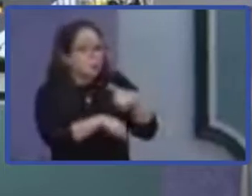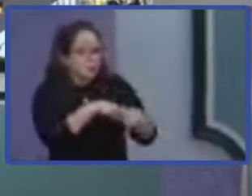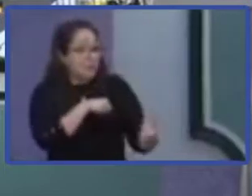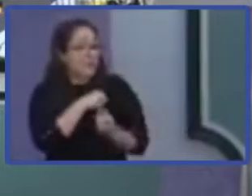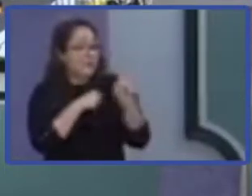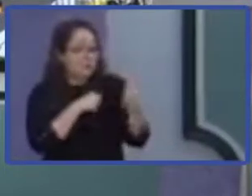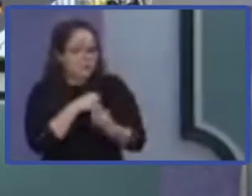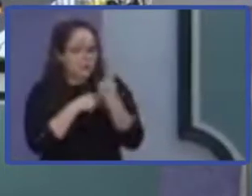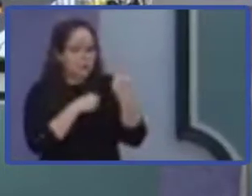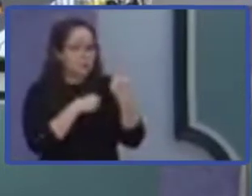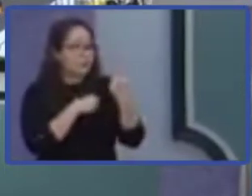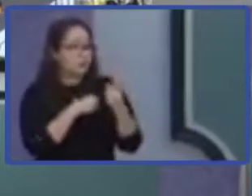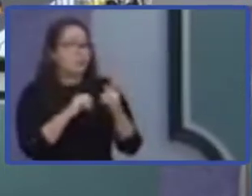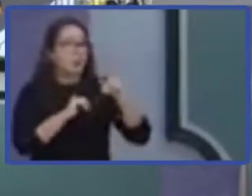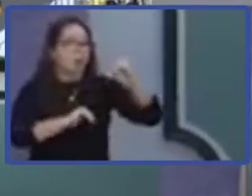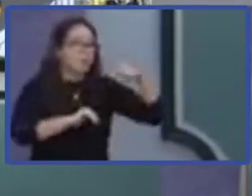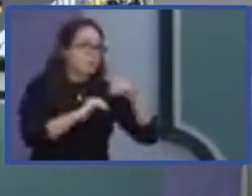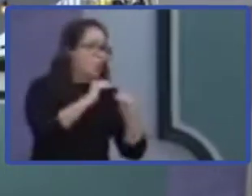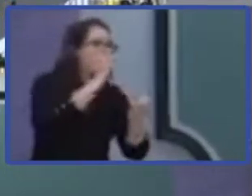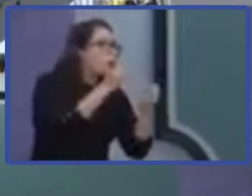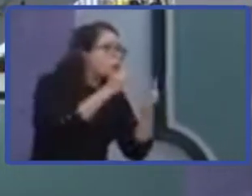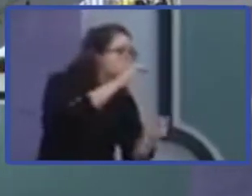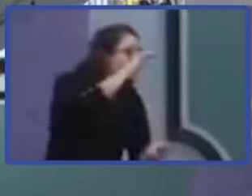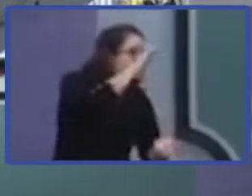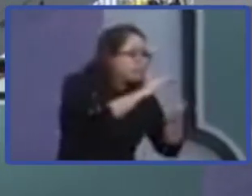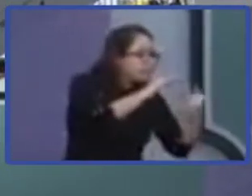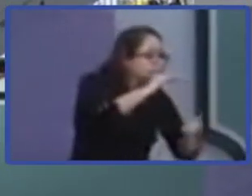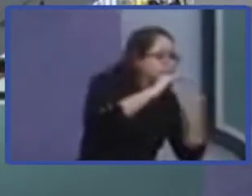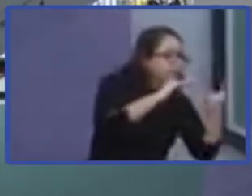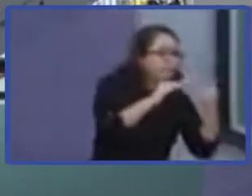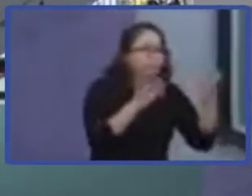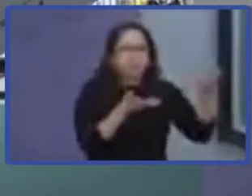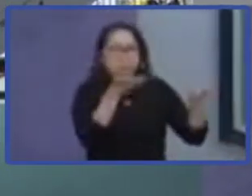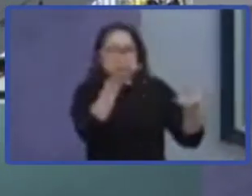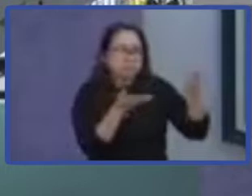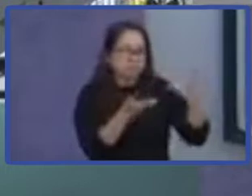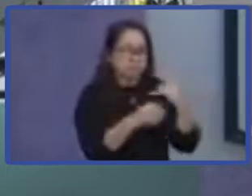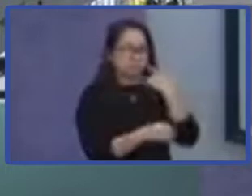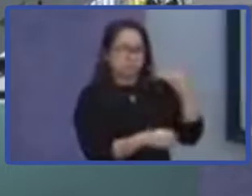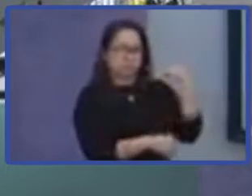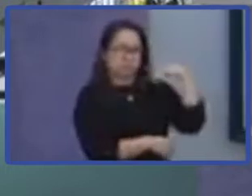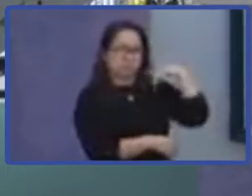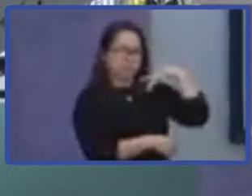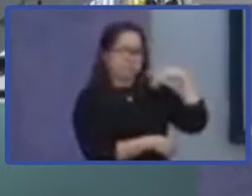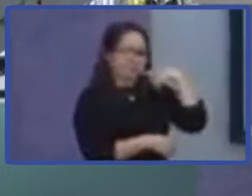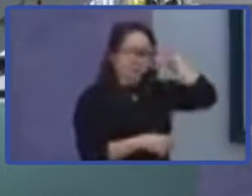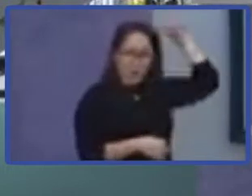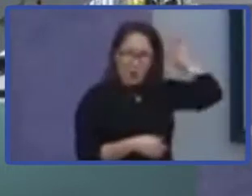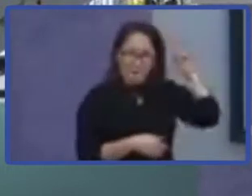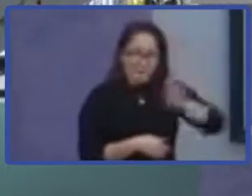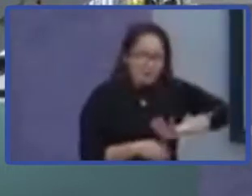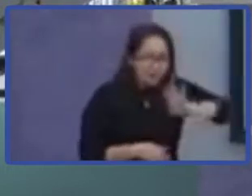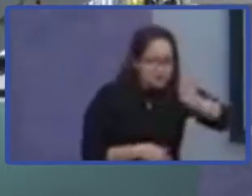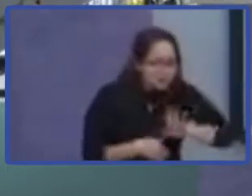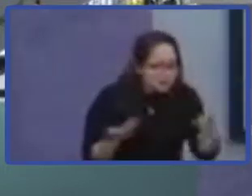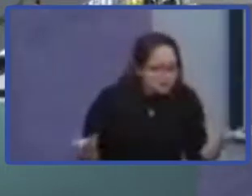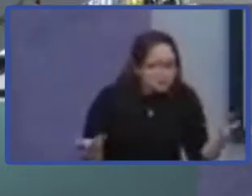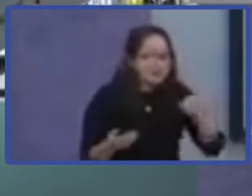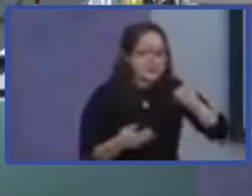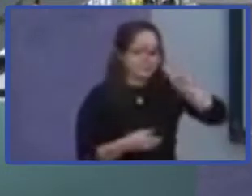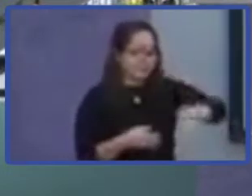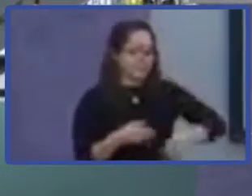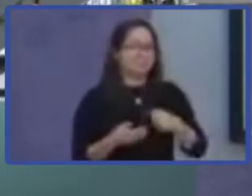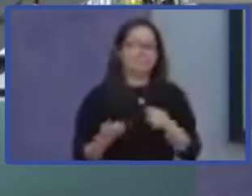de infinitos. Está muy loco, ¿no? Bueno, ¿sí verdad? Vamos al siguiente, por favor.